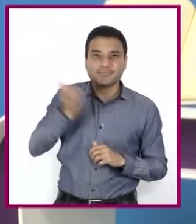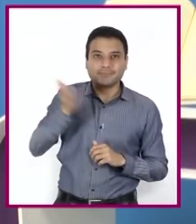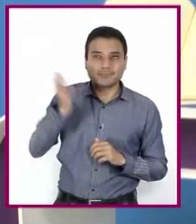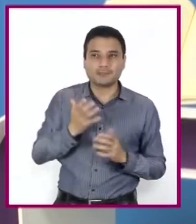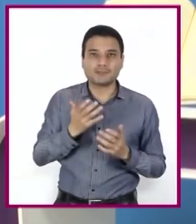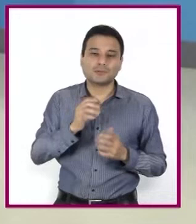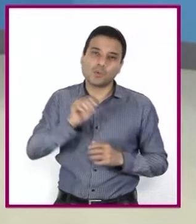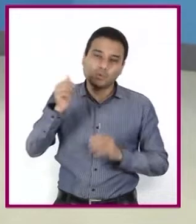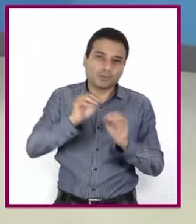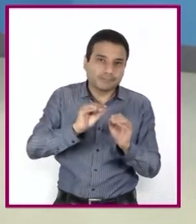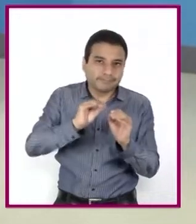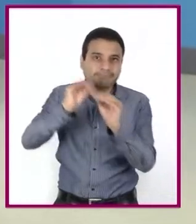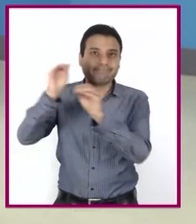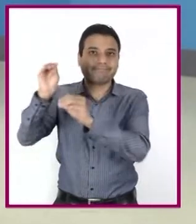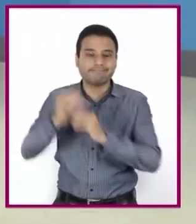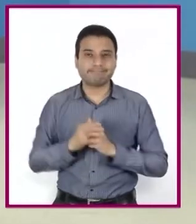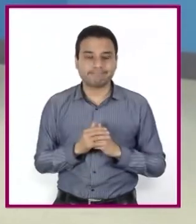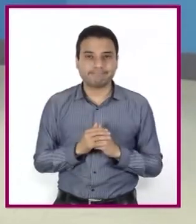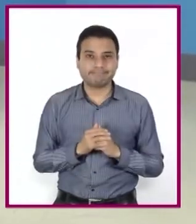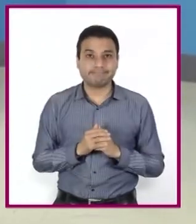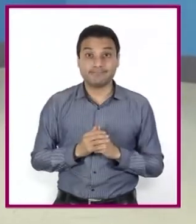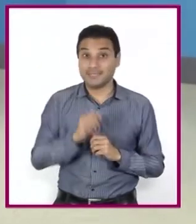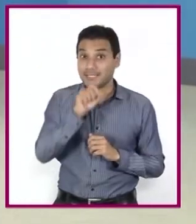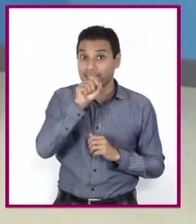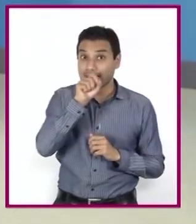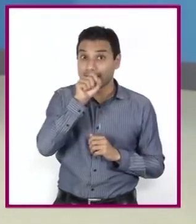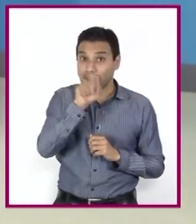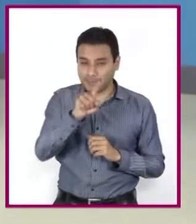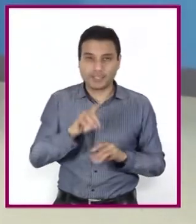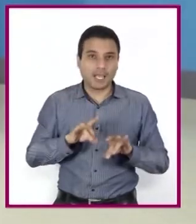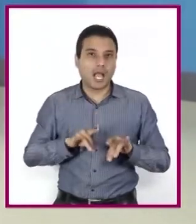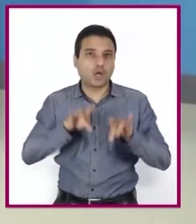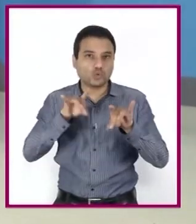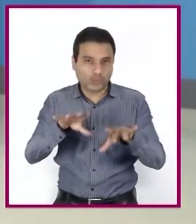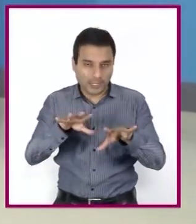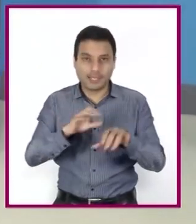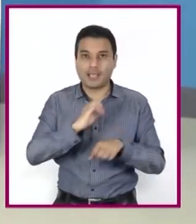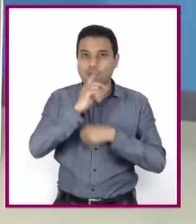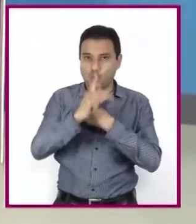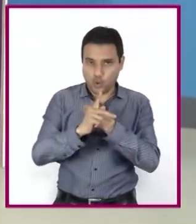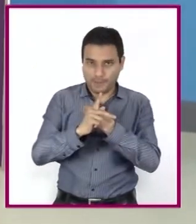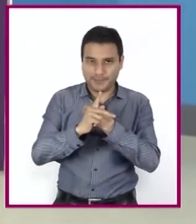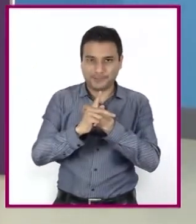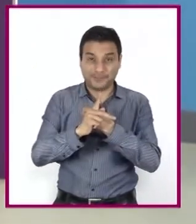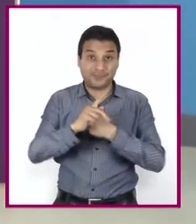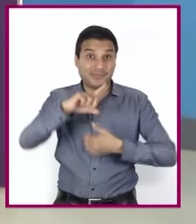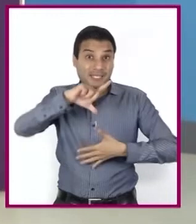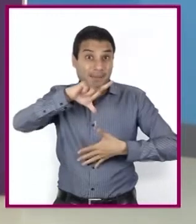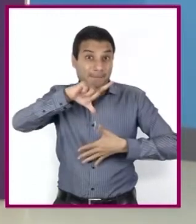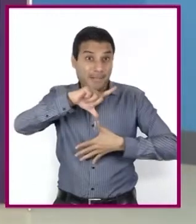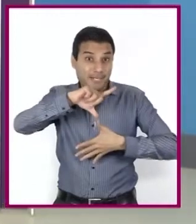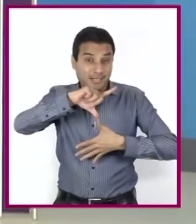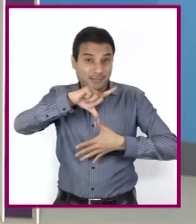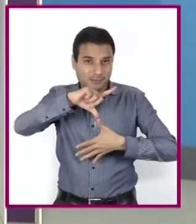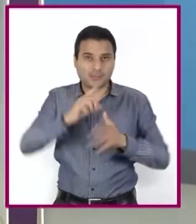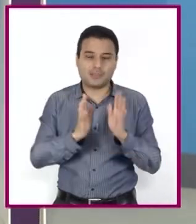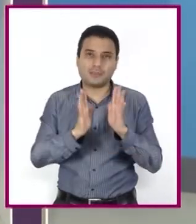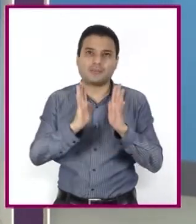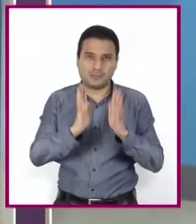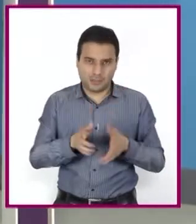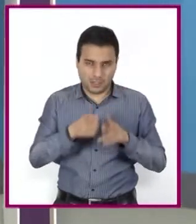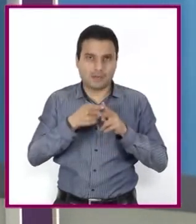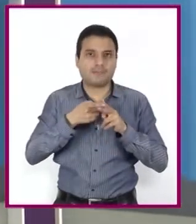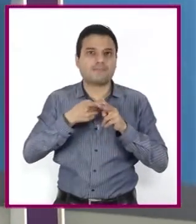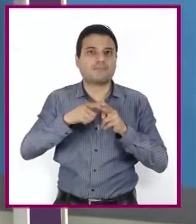muy bajos. Al mismo tiempo, Australia, Europa y América Latina se incorporaron al mercado